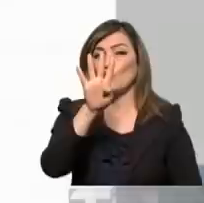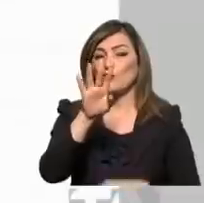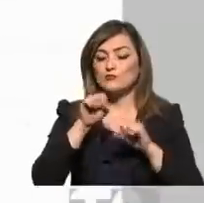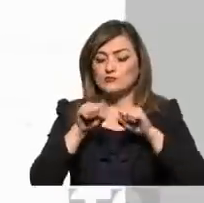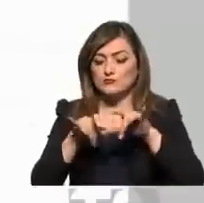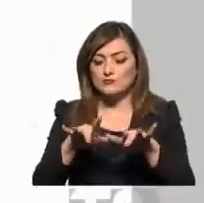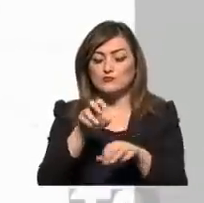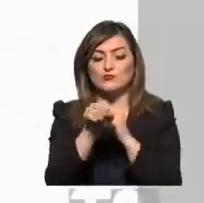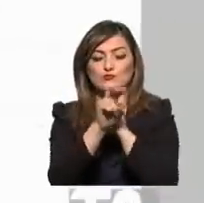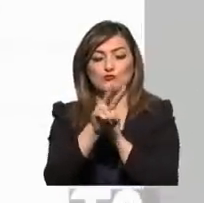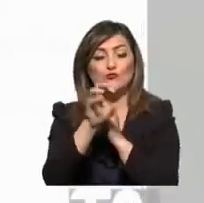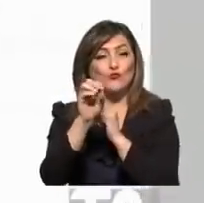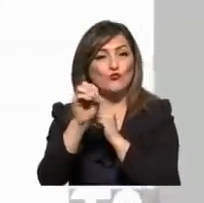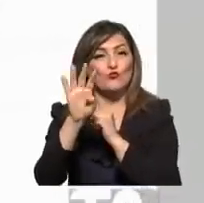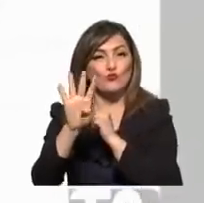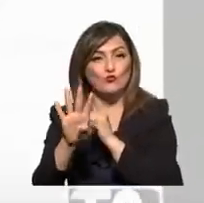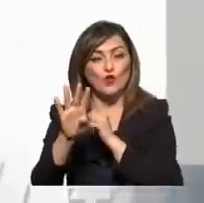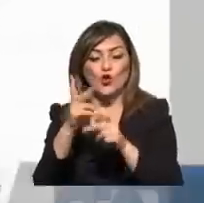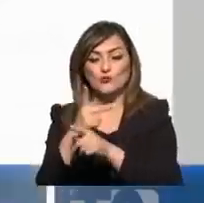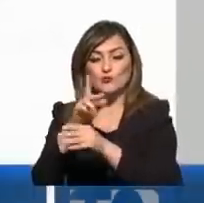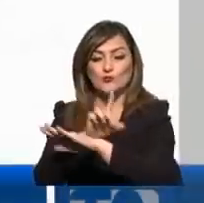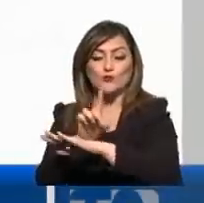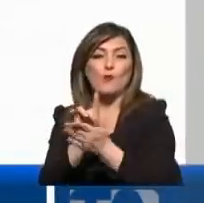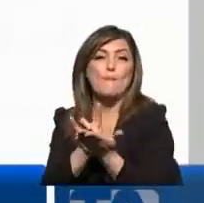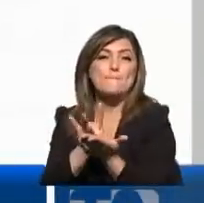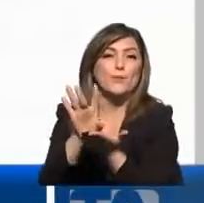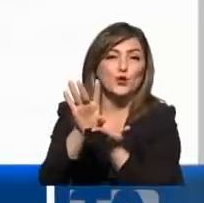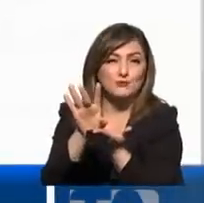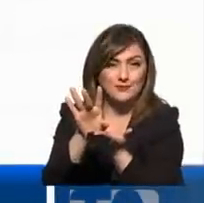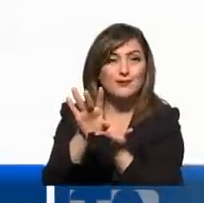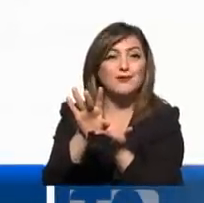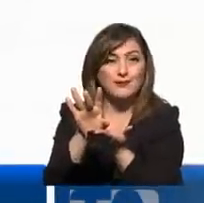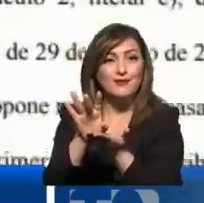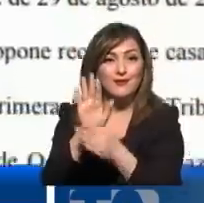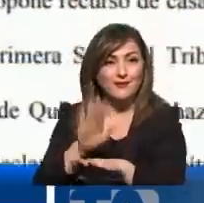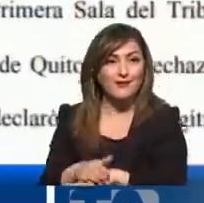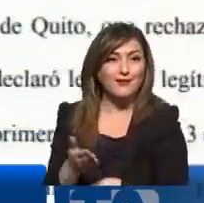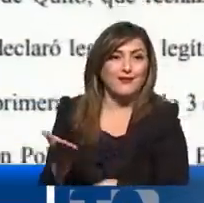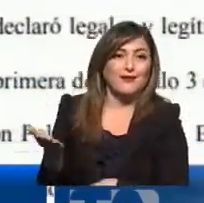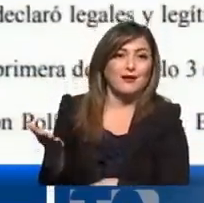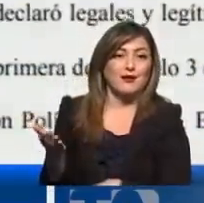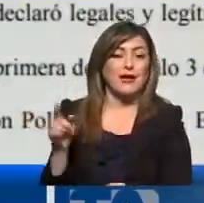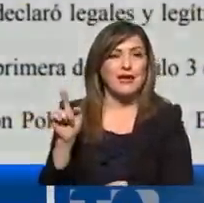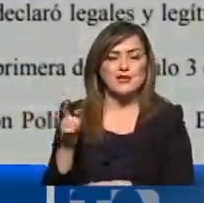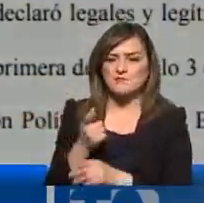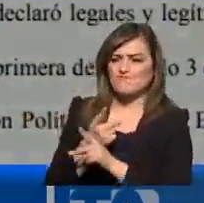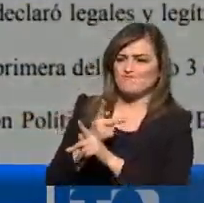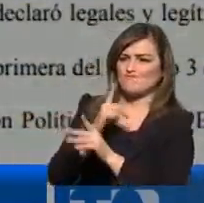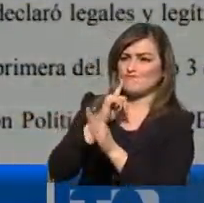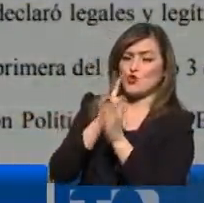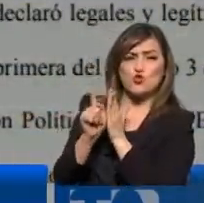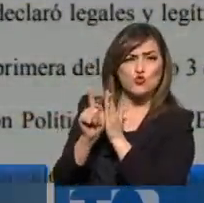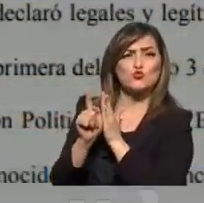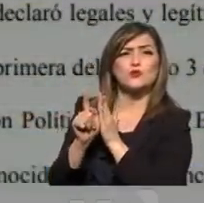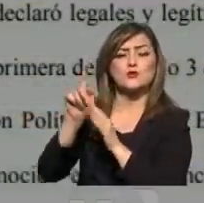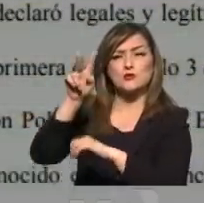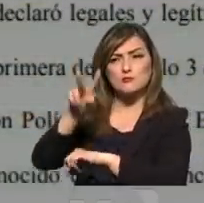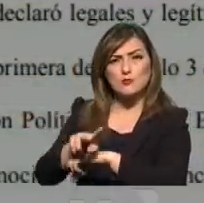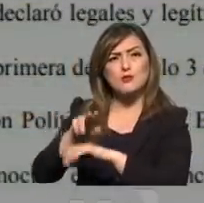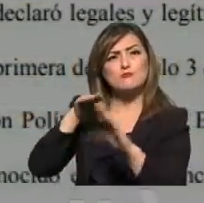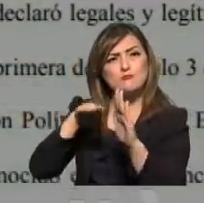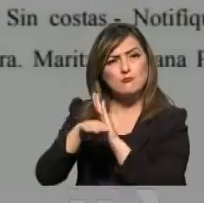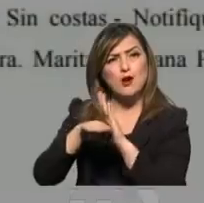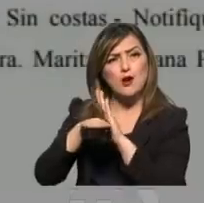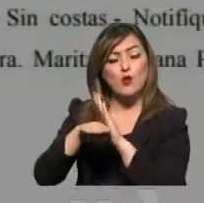septiembre de 2004, el Consejo Directivo lo removió de la Dirección General del IES por esta causa. Madera interpuso una demanda al entonces Superintendente de